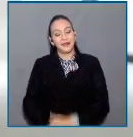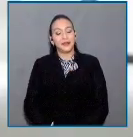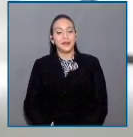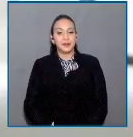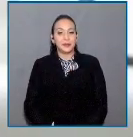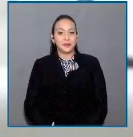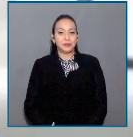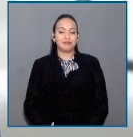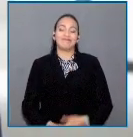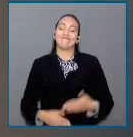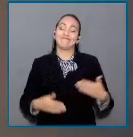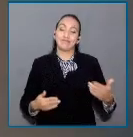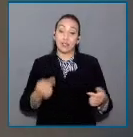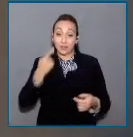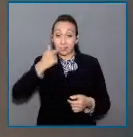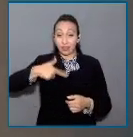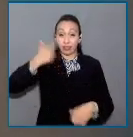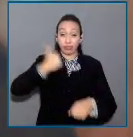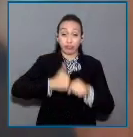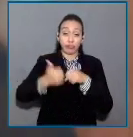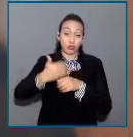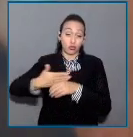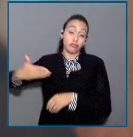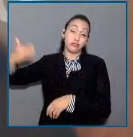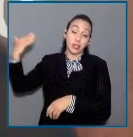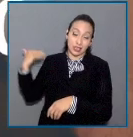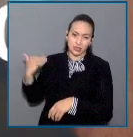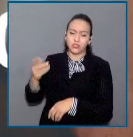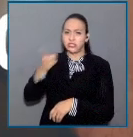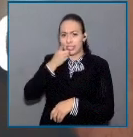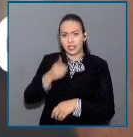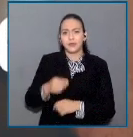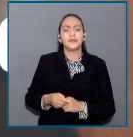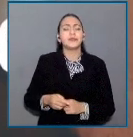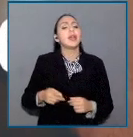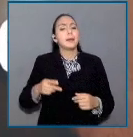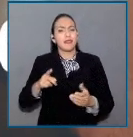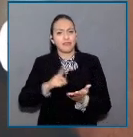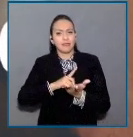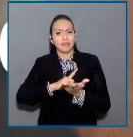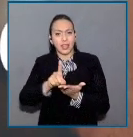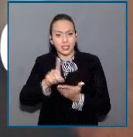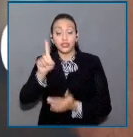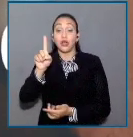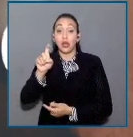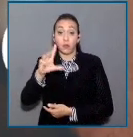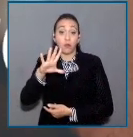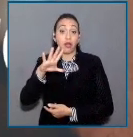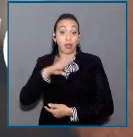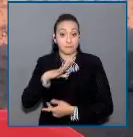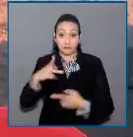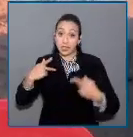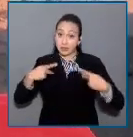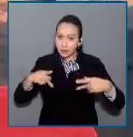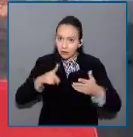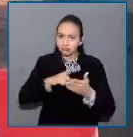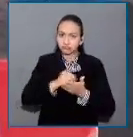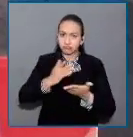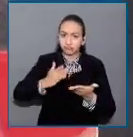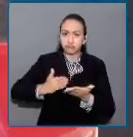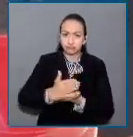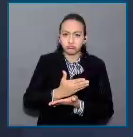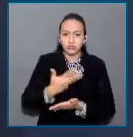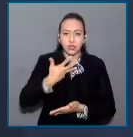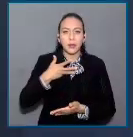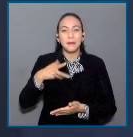hace 12 años se reconoció como un derecho humano el acceso al agua, no ha habido una ley reglamentaria en la materia, señalaron especialistas en